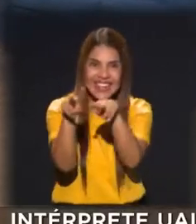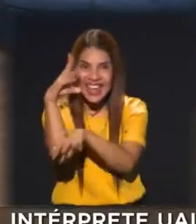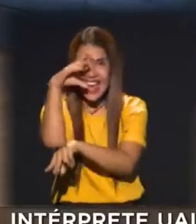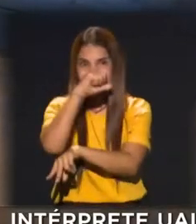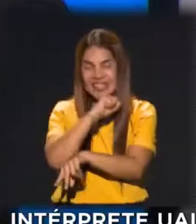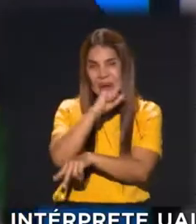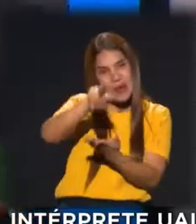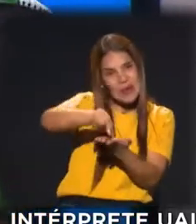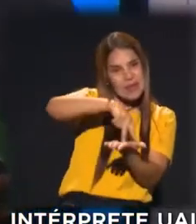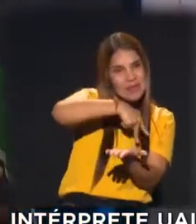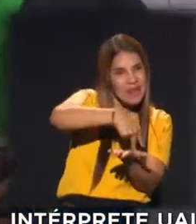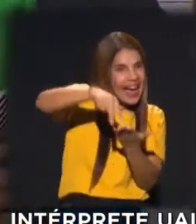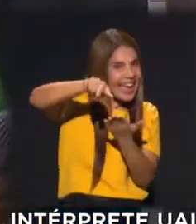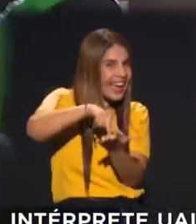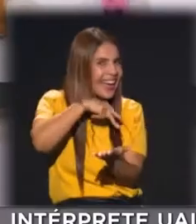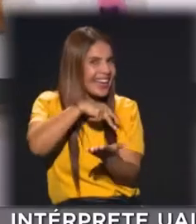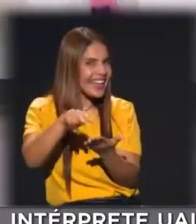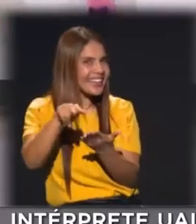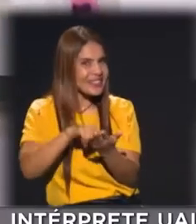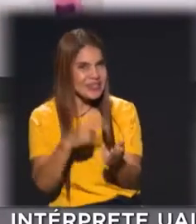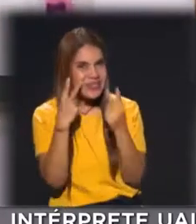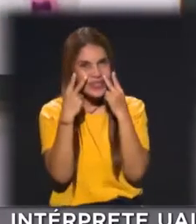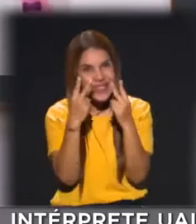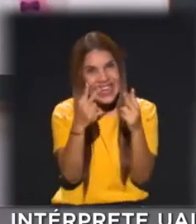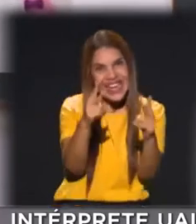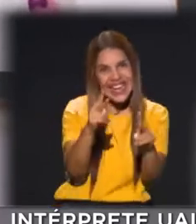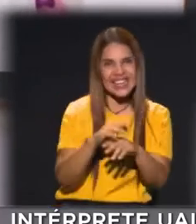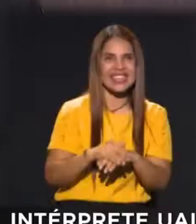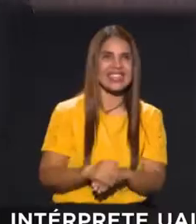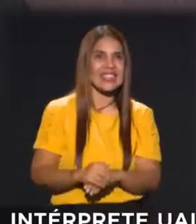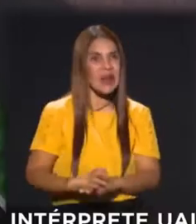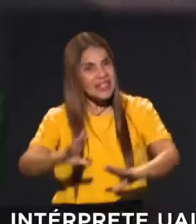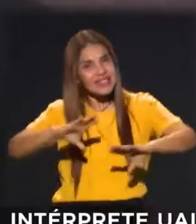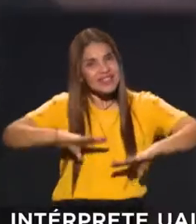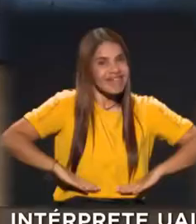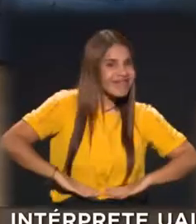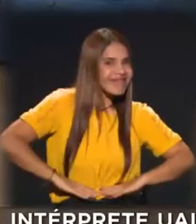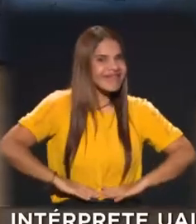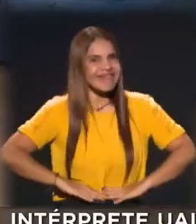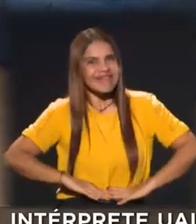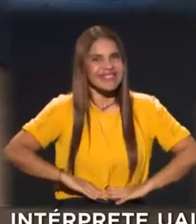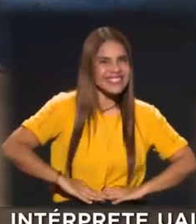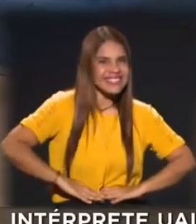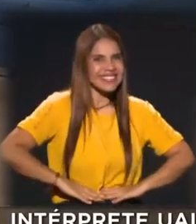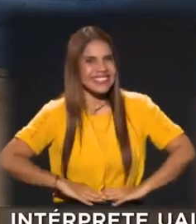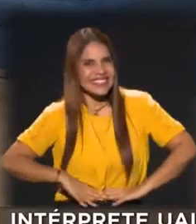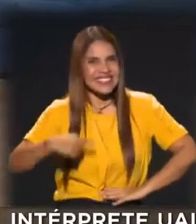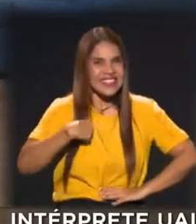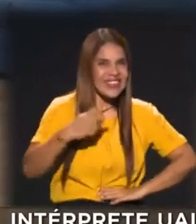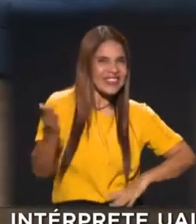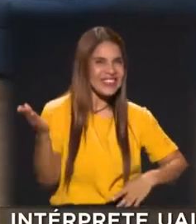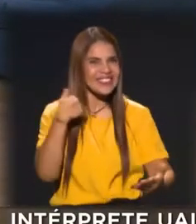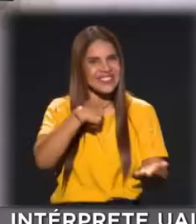vi. Bailando chiquicha. Bailando de chiquicha. Con la mano en la cintura me pusiste